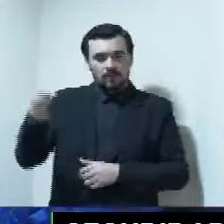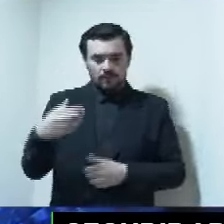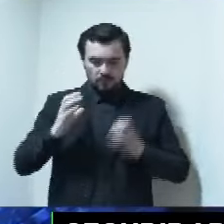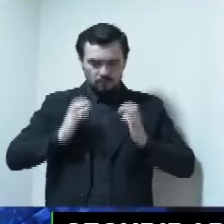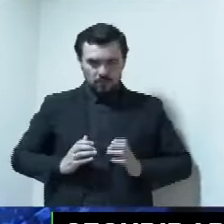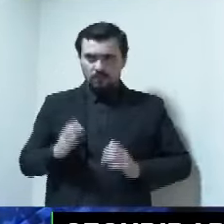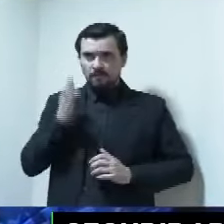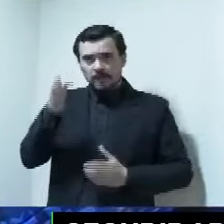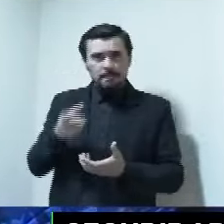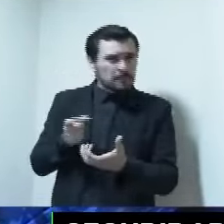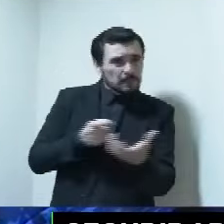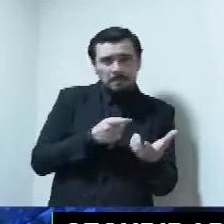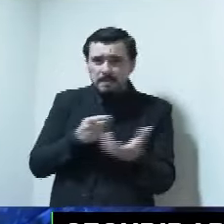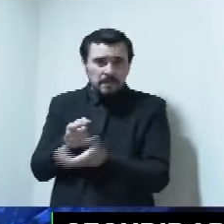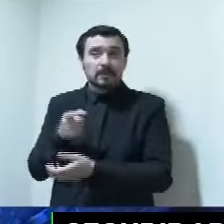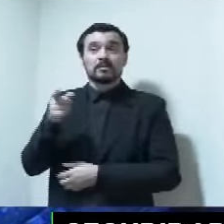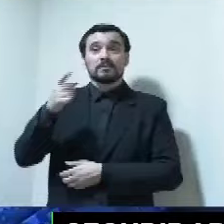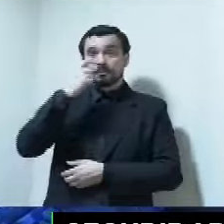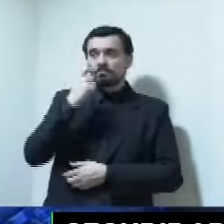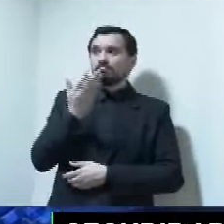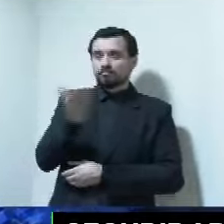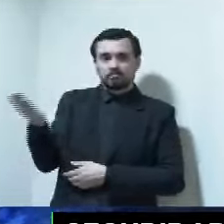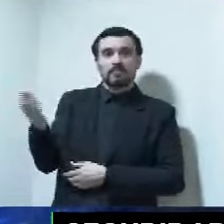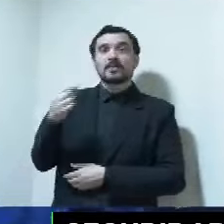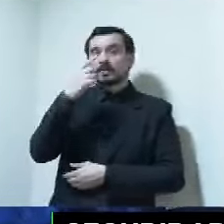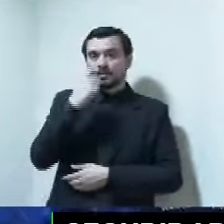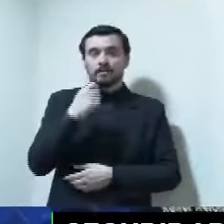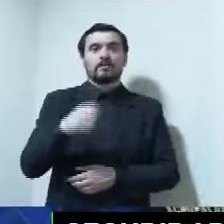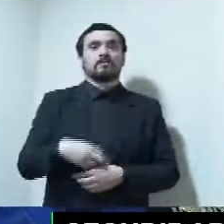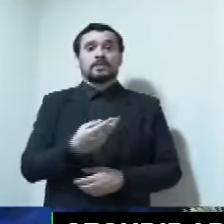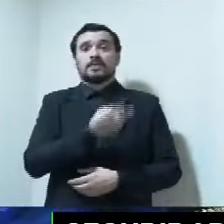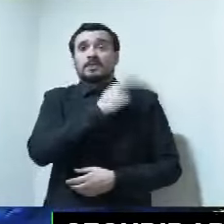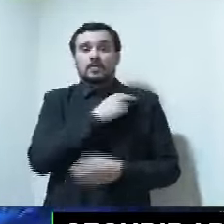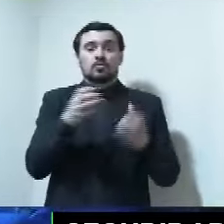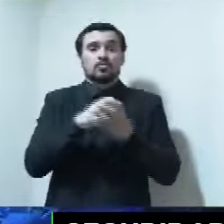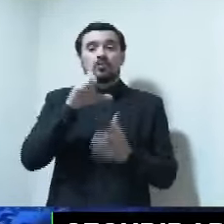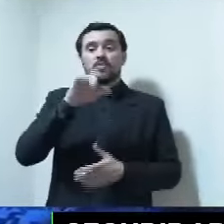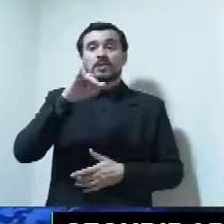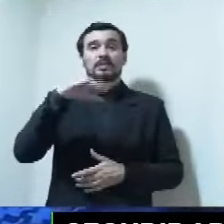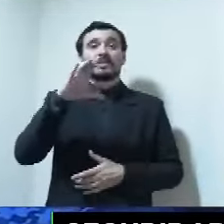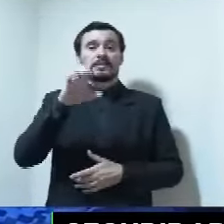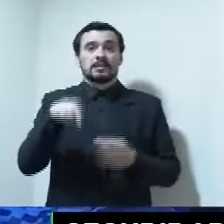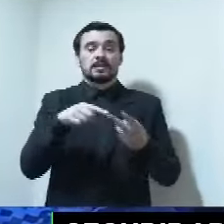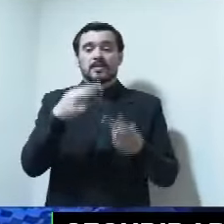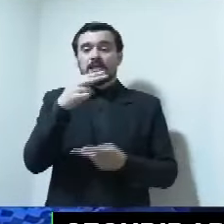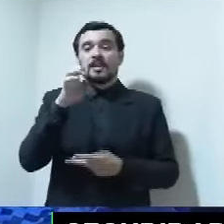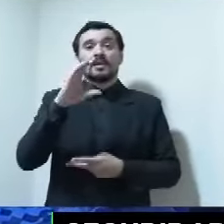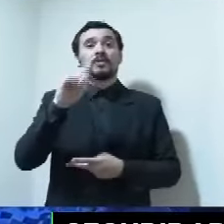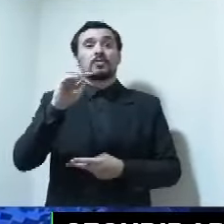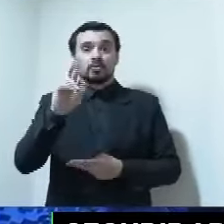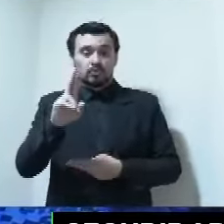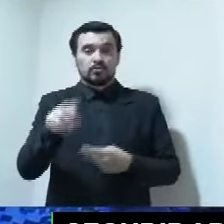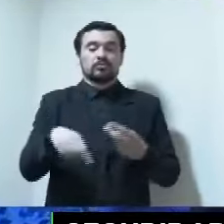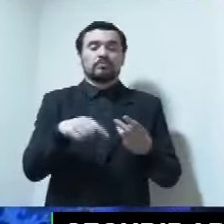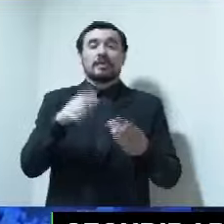física en ese operativo por un país más seguro, como es el caso del subjefe del grupo Lince, Héctor Acuña, y cómo no recordar y